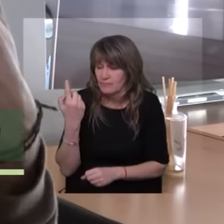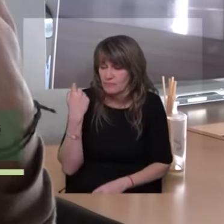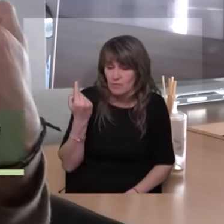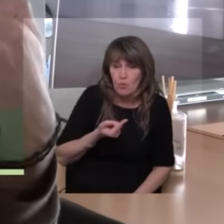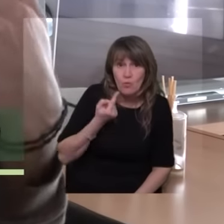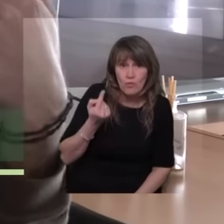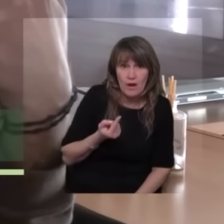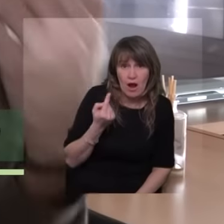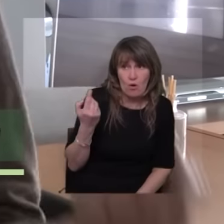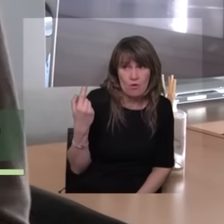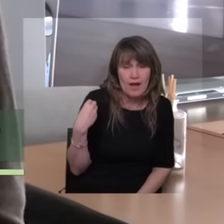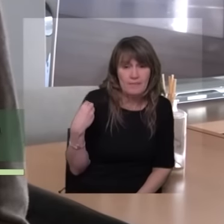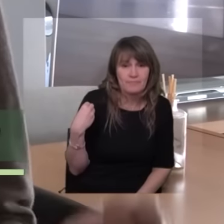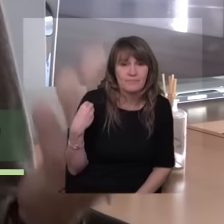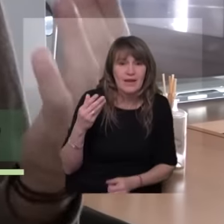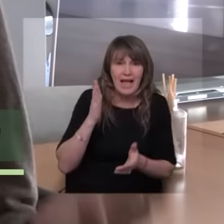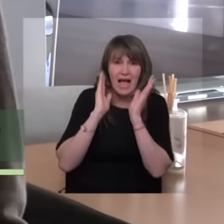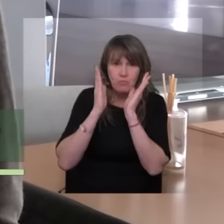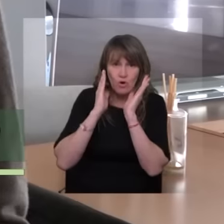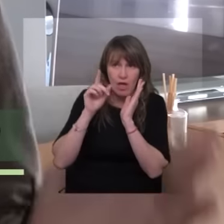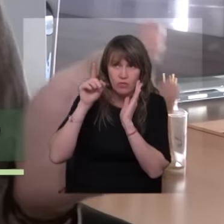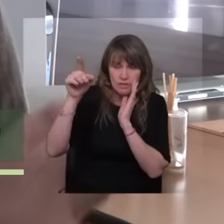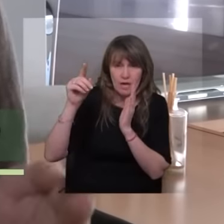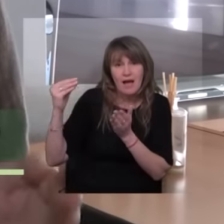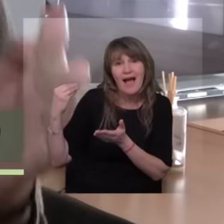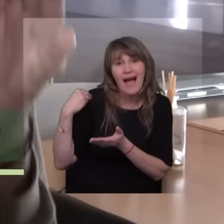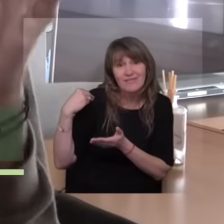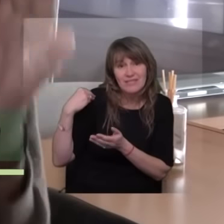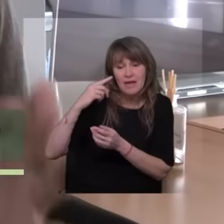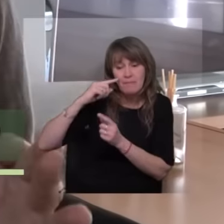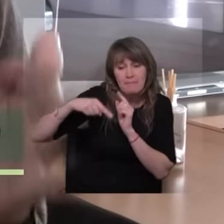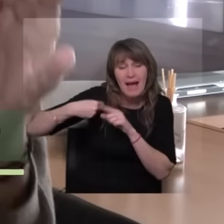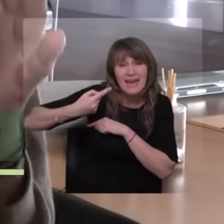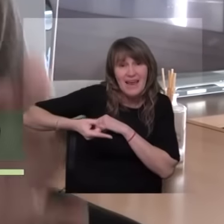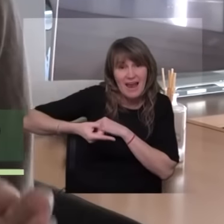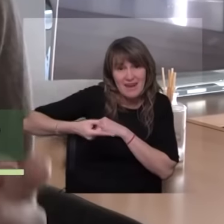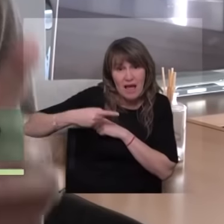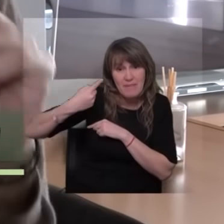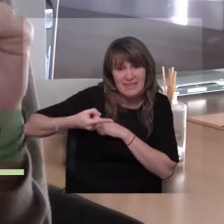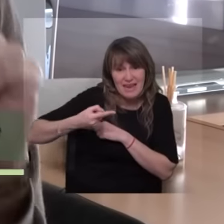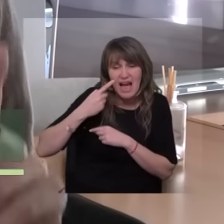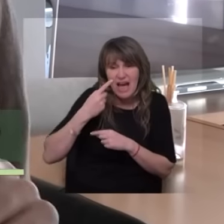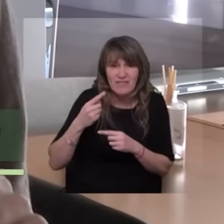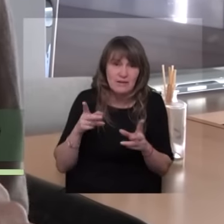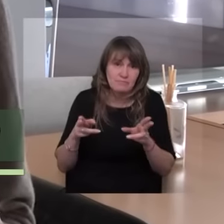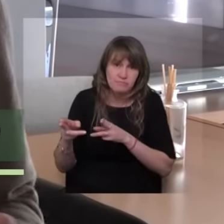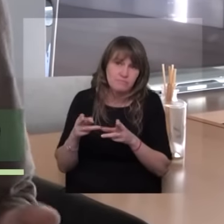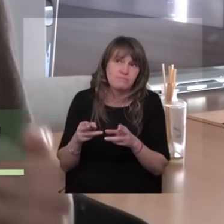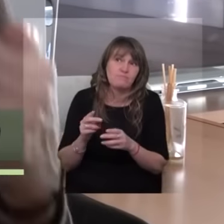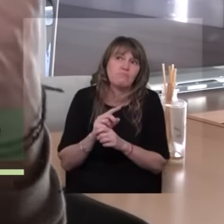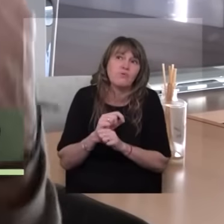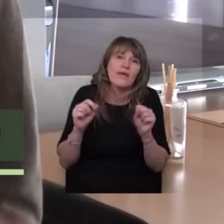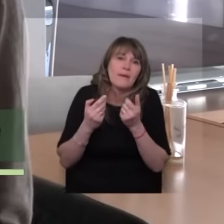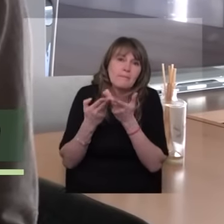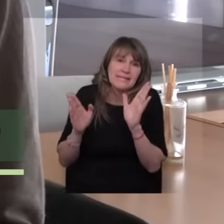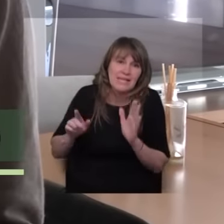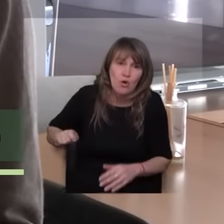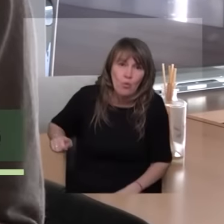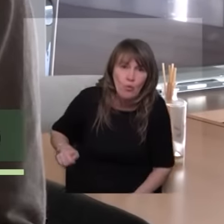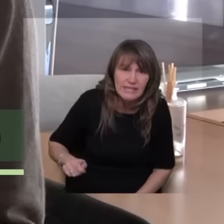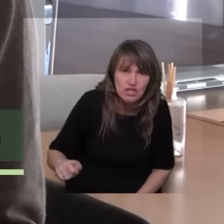eh nuestros abogados en Bolivia recibieron la notificación para mañana tener una instancia procesal de auto de apertura a juicio por la